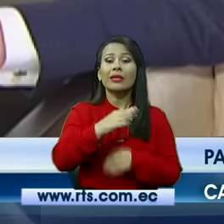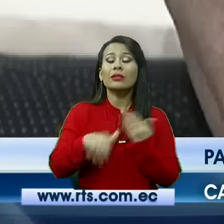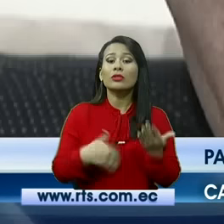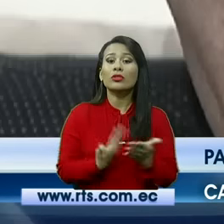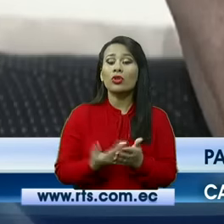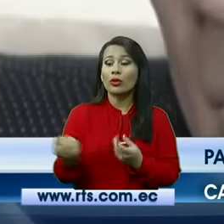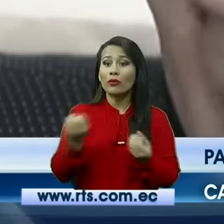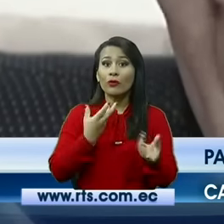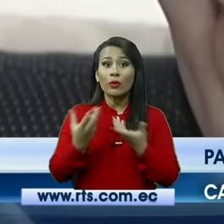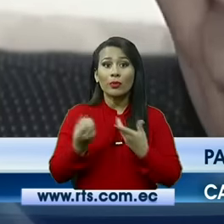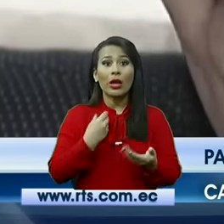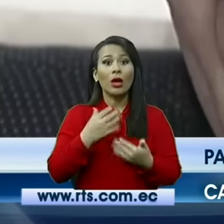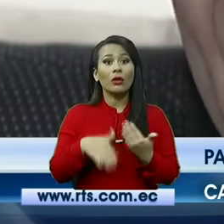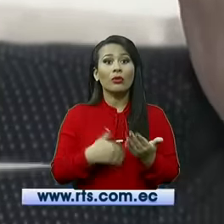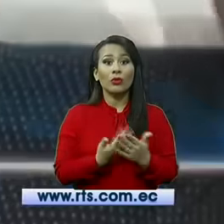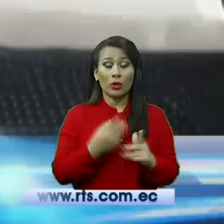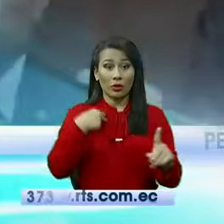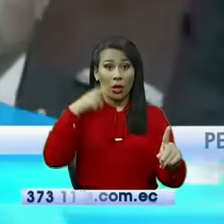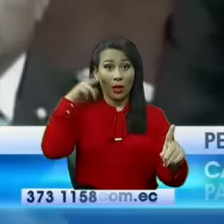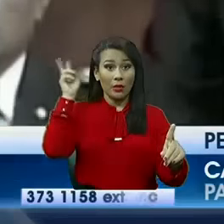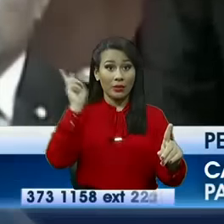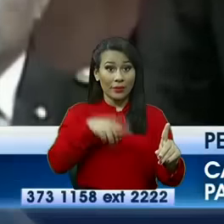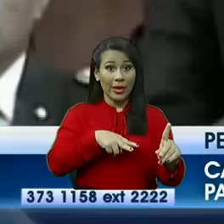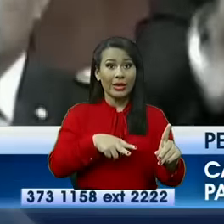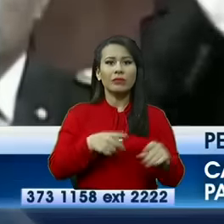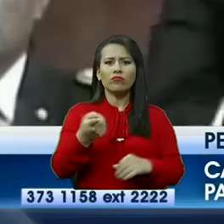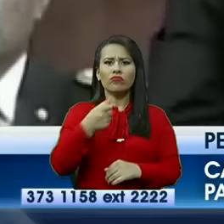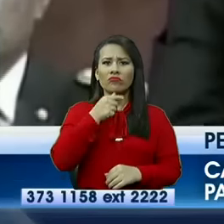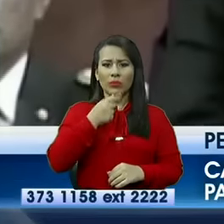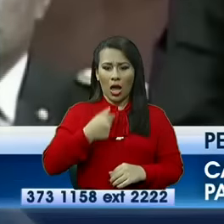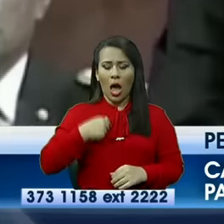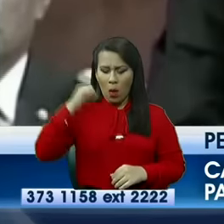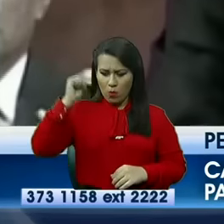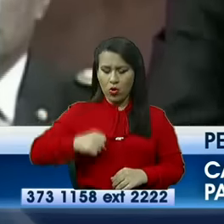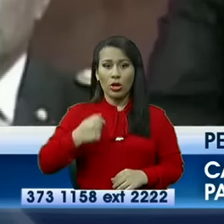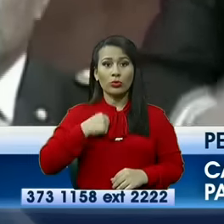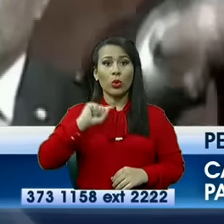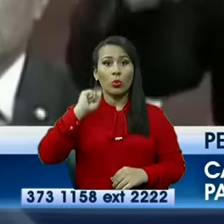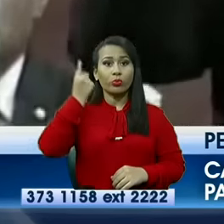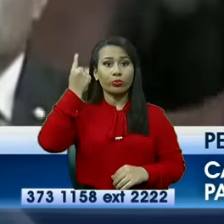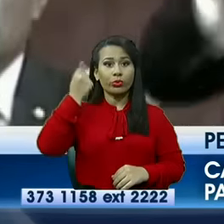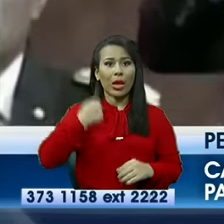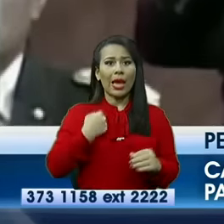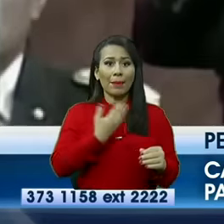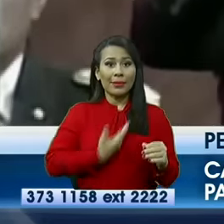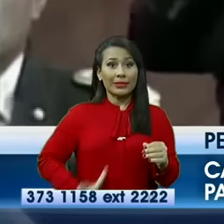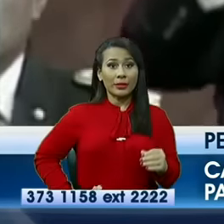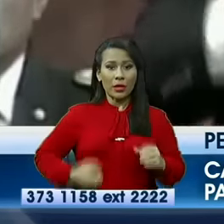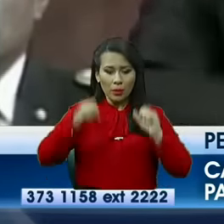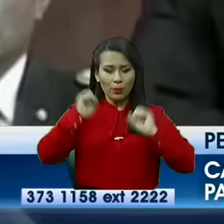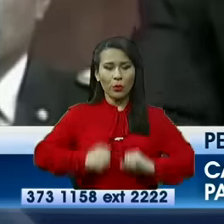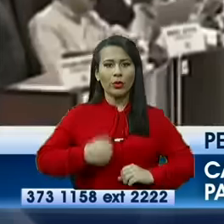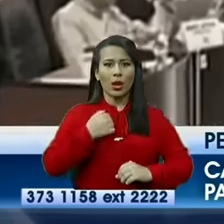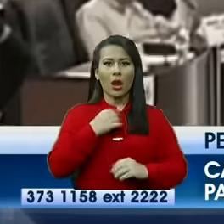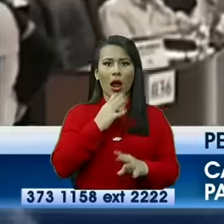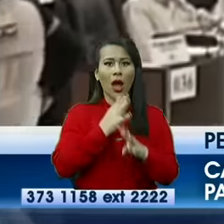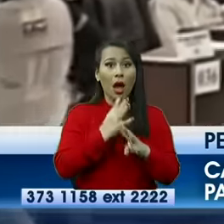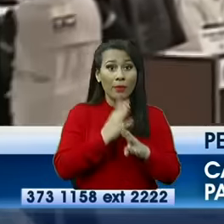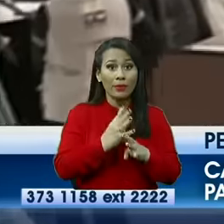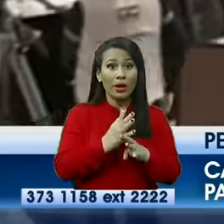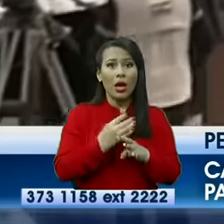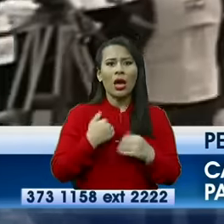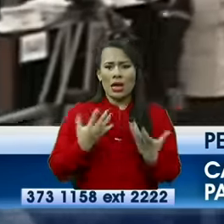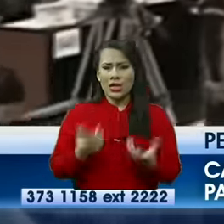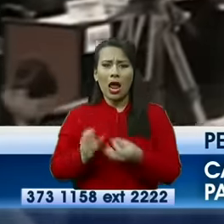perjuicios su anhelo también es que el coronel pueda comandar El poder legislativo o morimos en el intento propone además